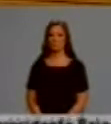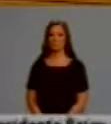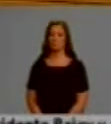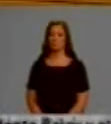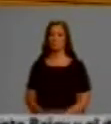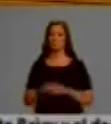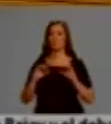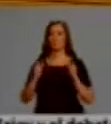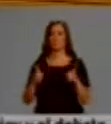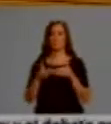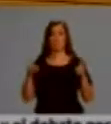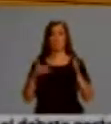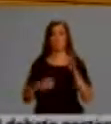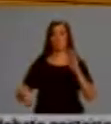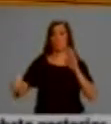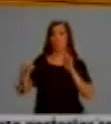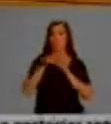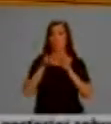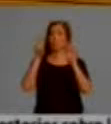Primero del orden del día,